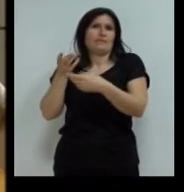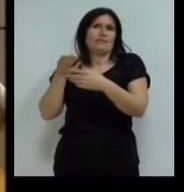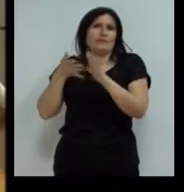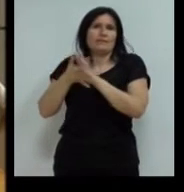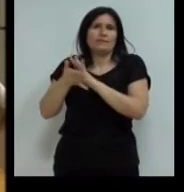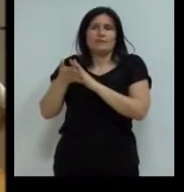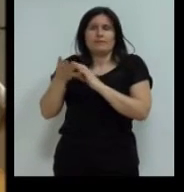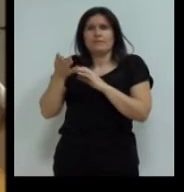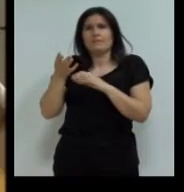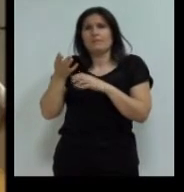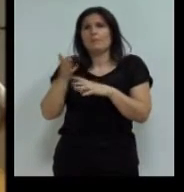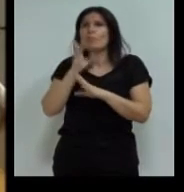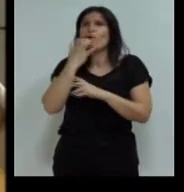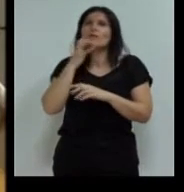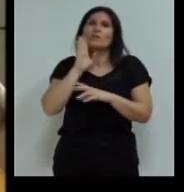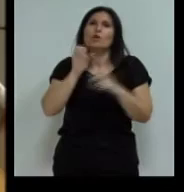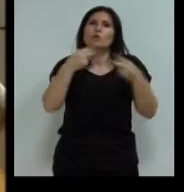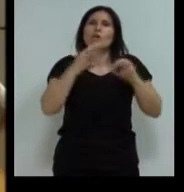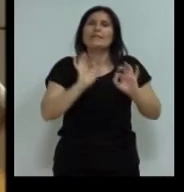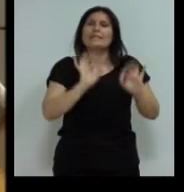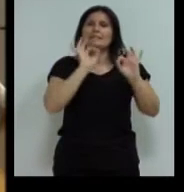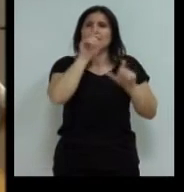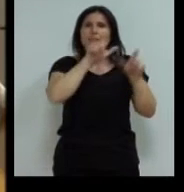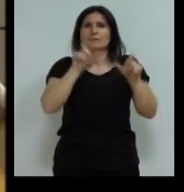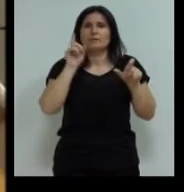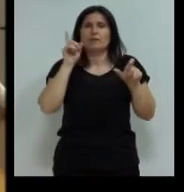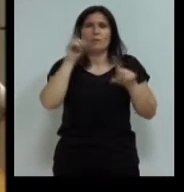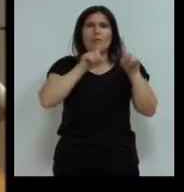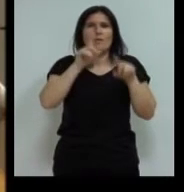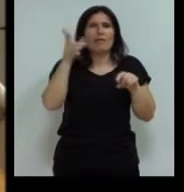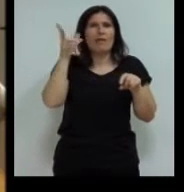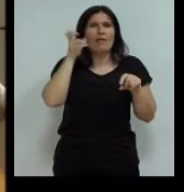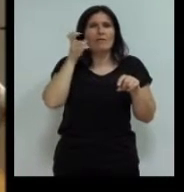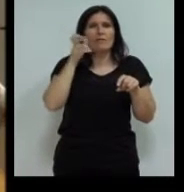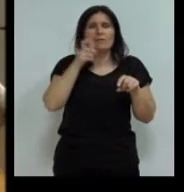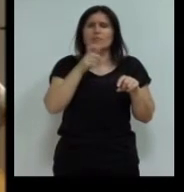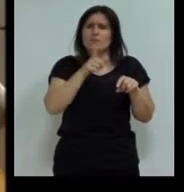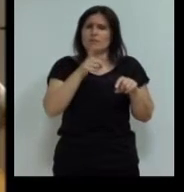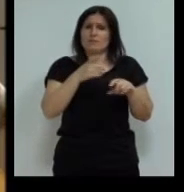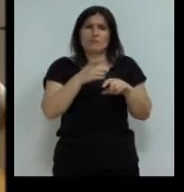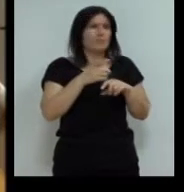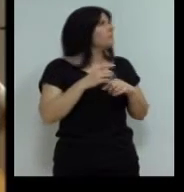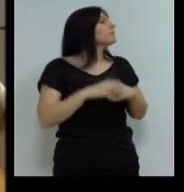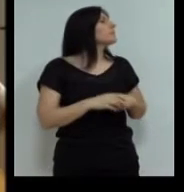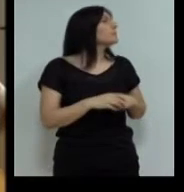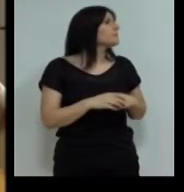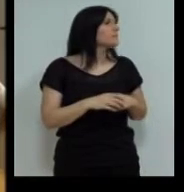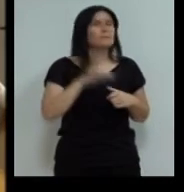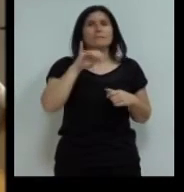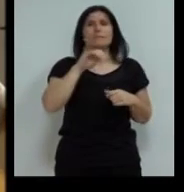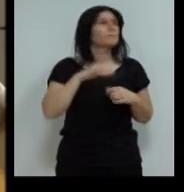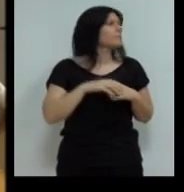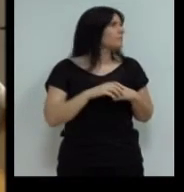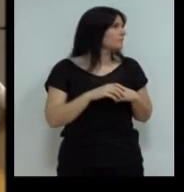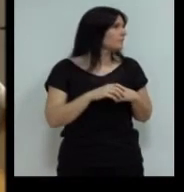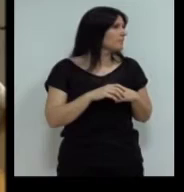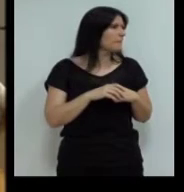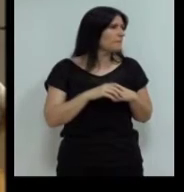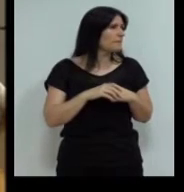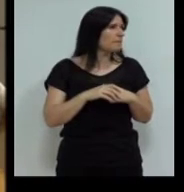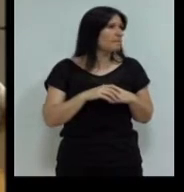audición. Pero hay otro tipo aparte de del código de colores, bueno, existe una norma y en el caso del subtitulado además la norma es